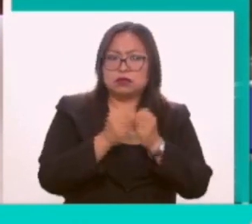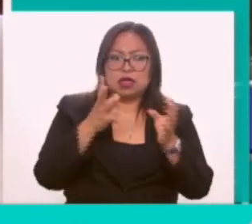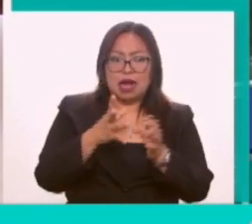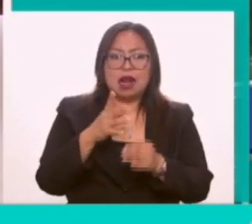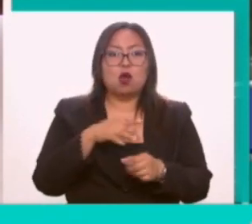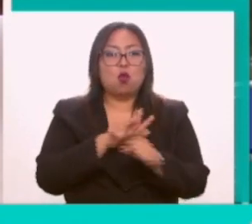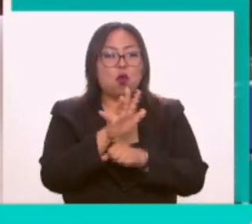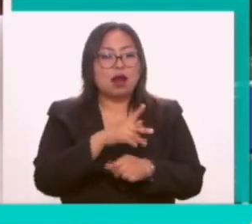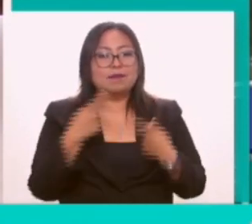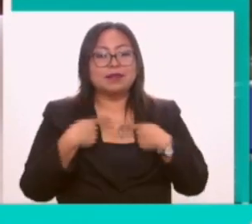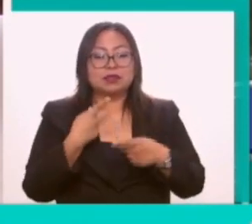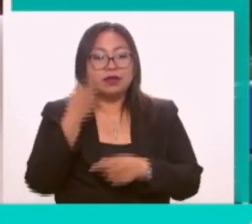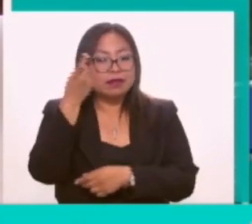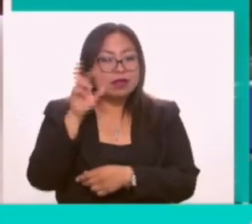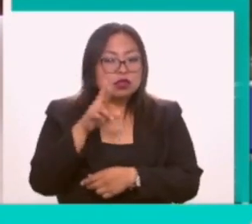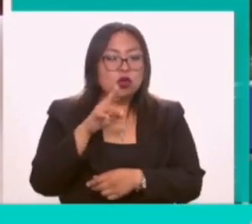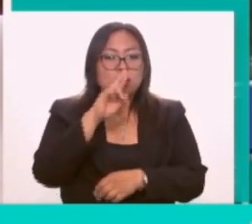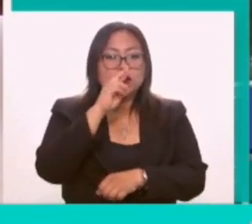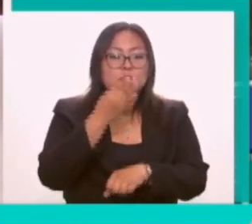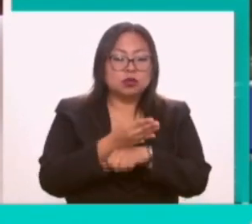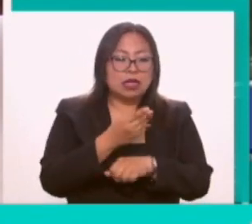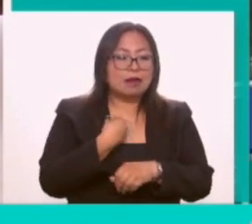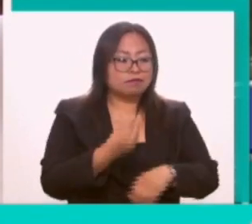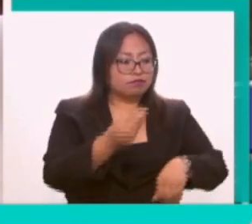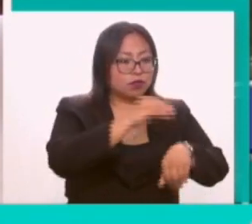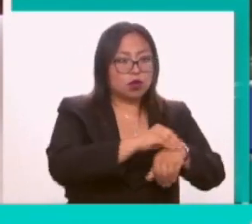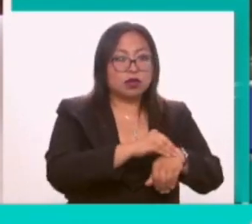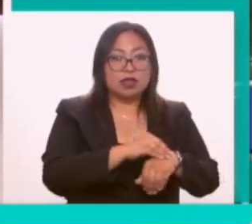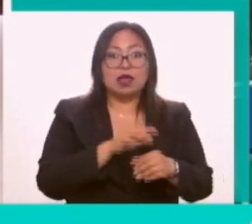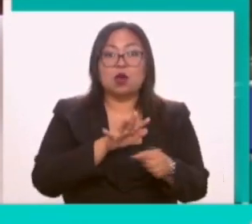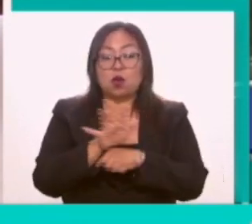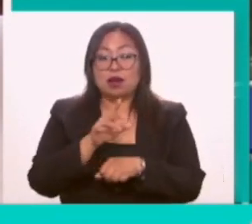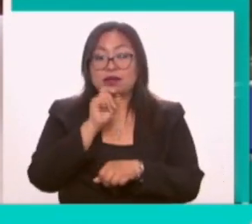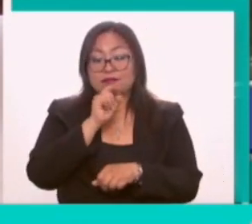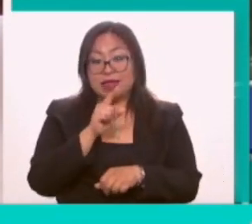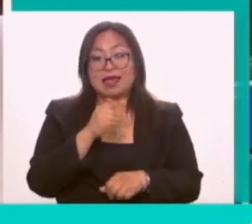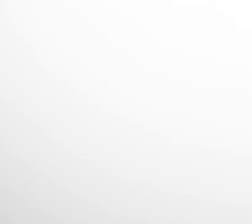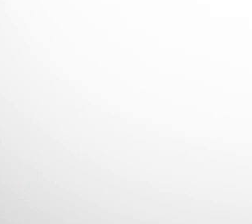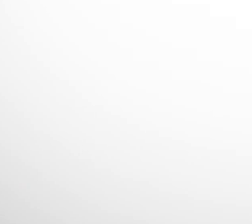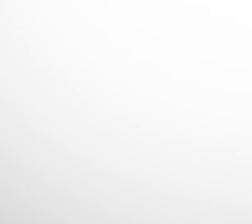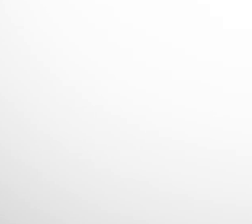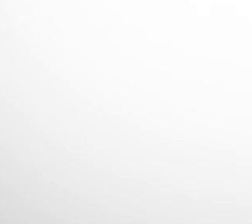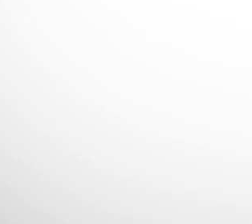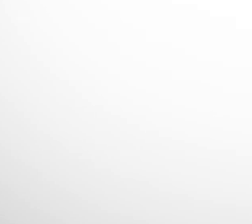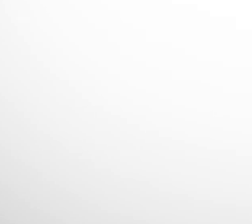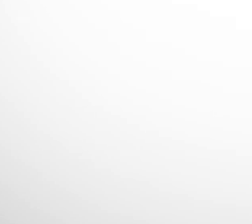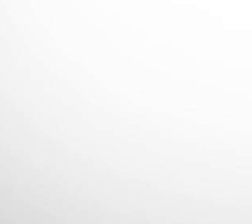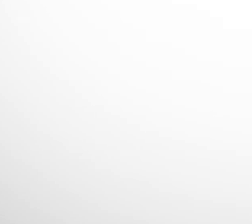decisiones de todos los servidores públicos, por supuesto, incluido el presidente de la República.